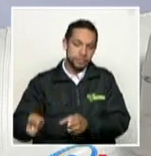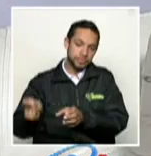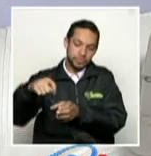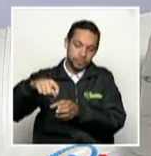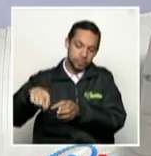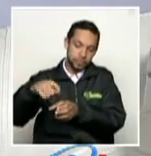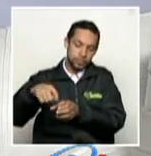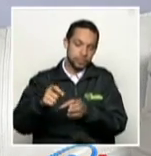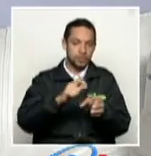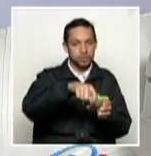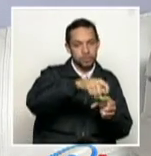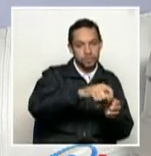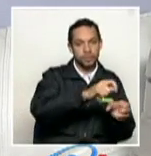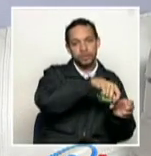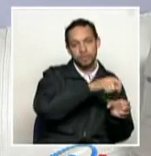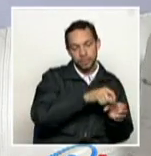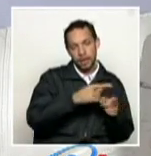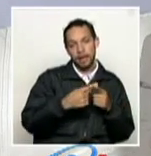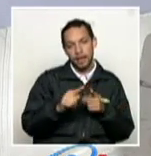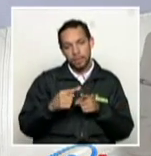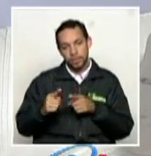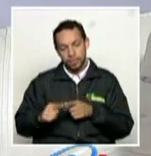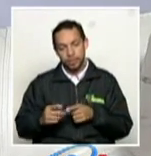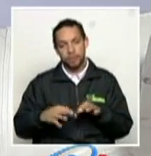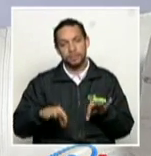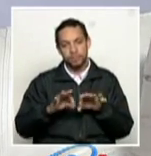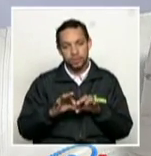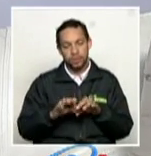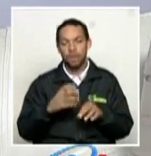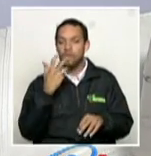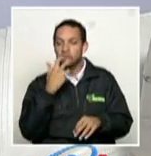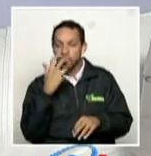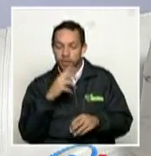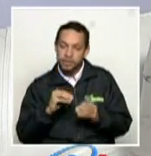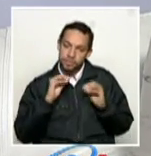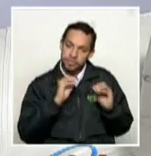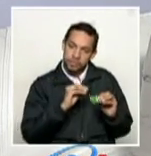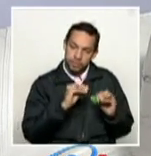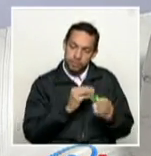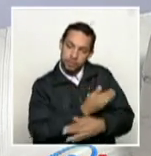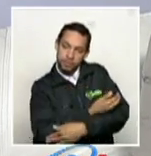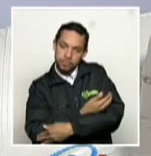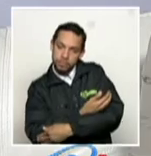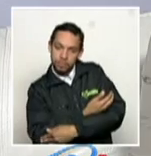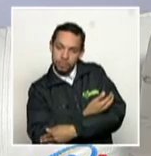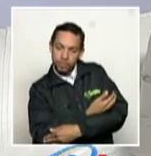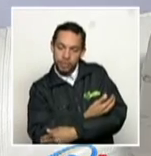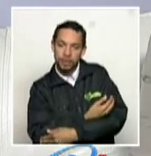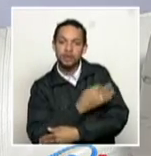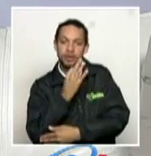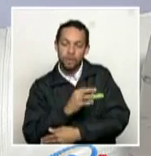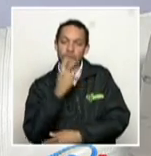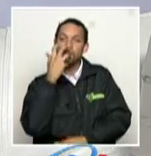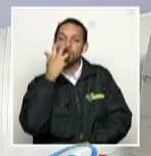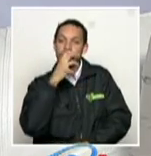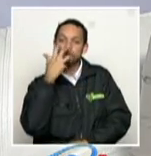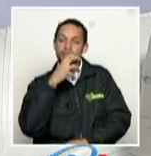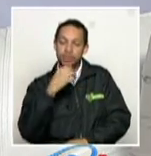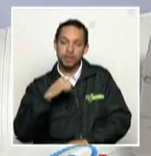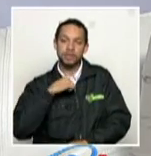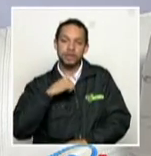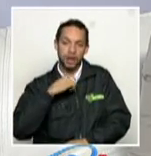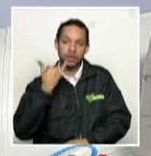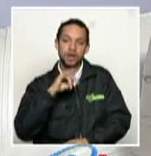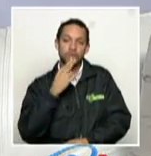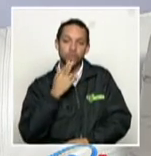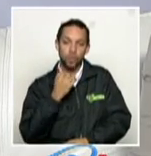digamos, mejorar el gusto al niño para que se coma esas frutas. Pero recordemos algo, las frutas traen los